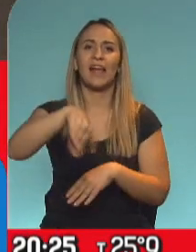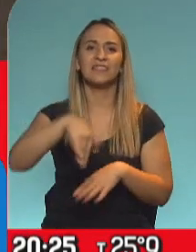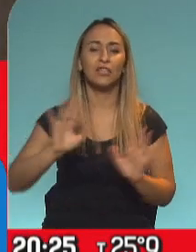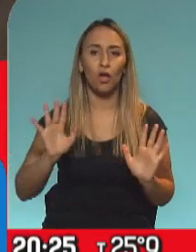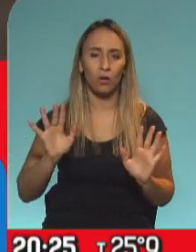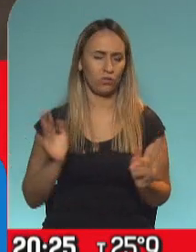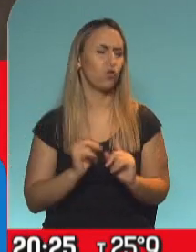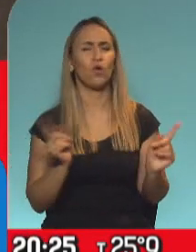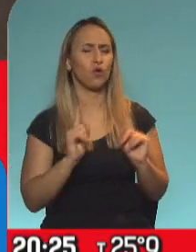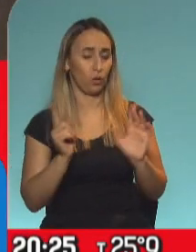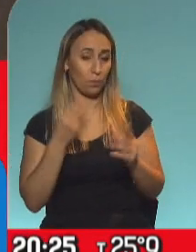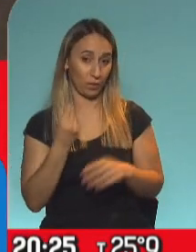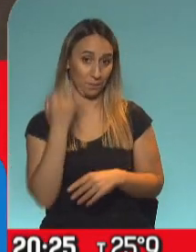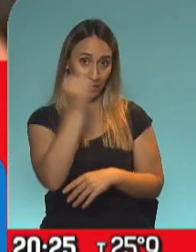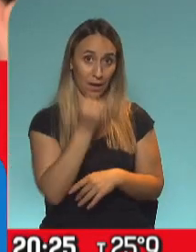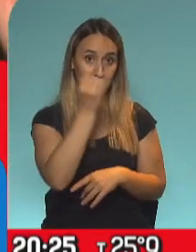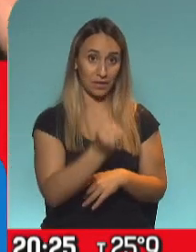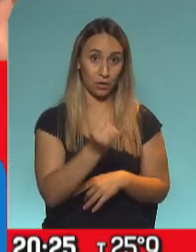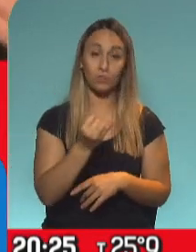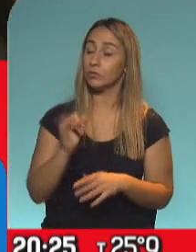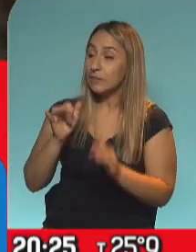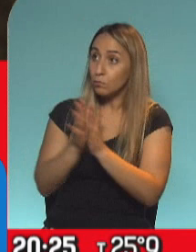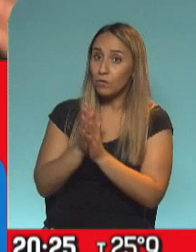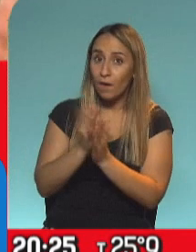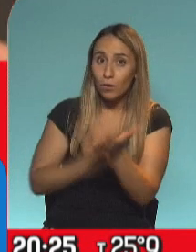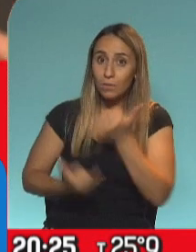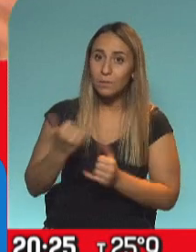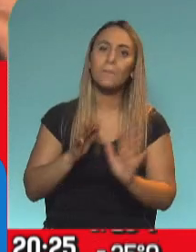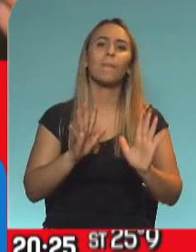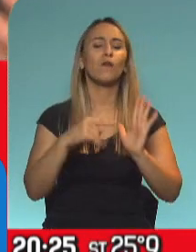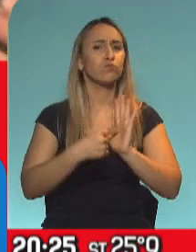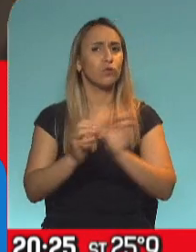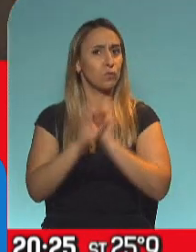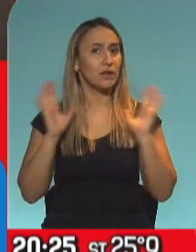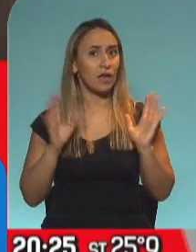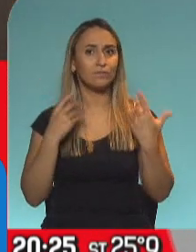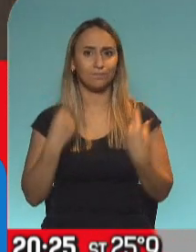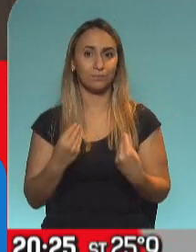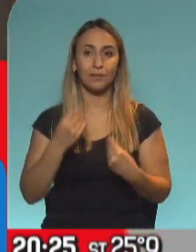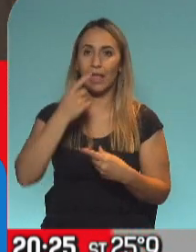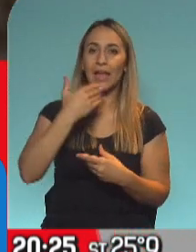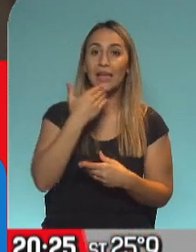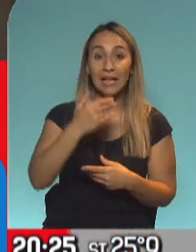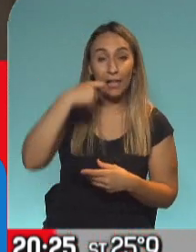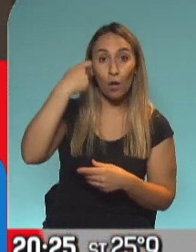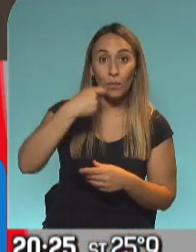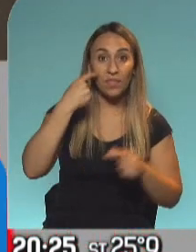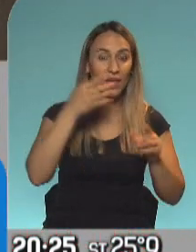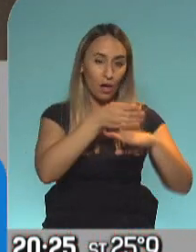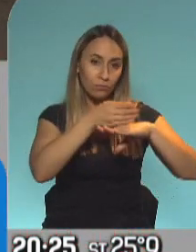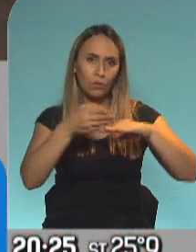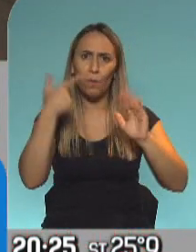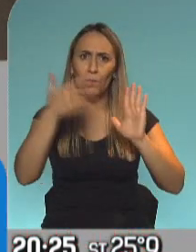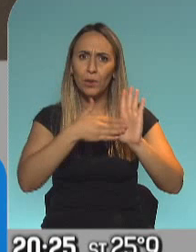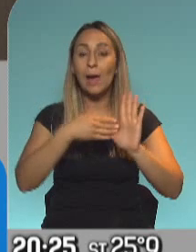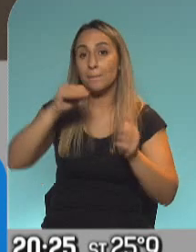No, para nada. A ver, te explico. A ver, acá si hay algo claro del cotejo de los videos, de la prueba, hay un testigo que declaró